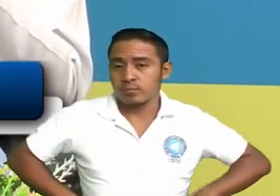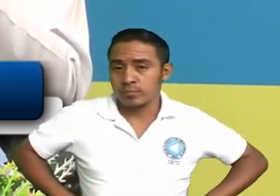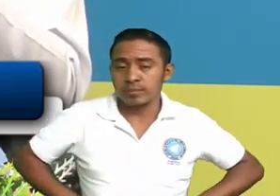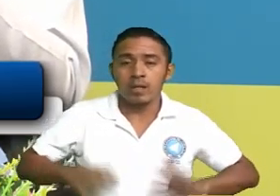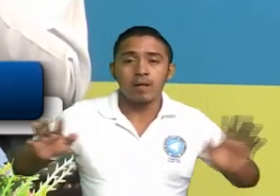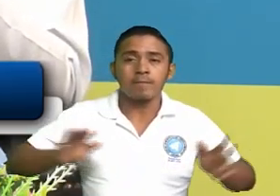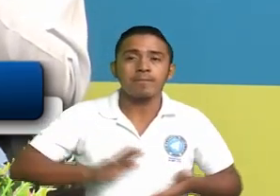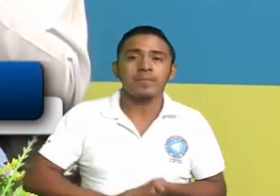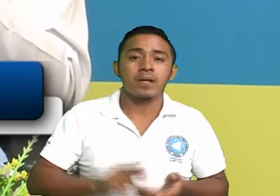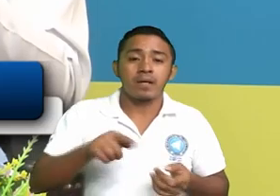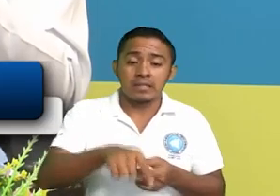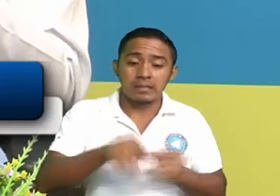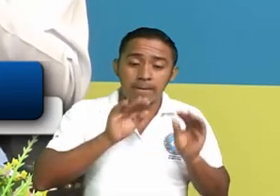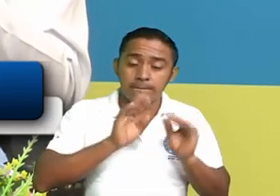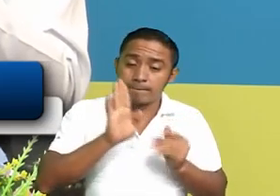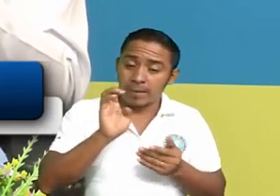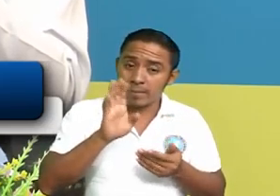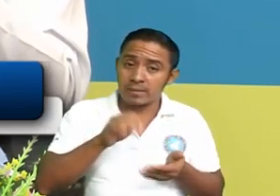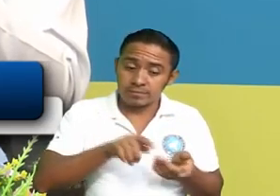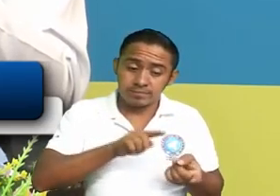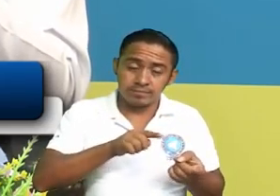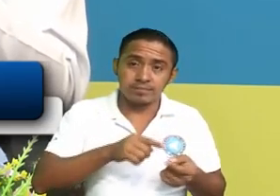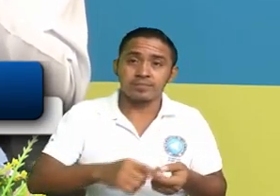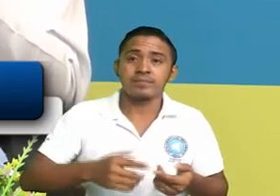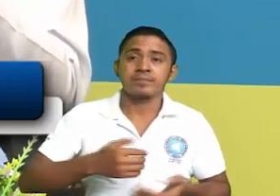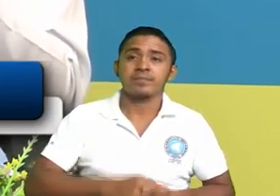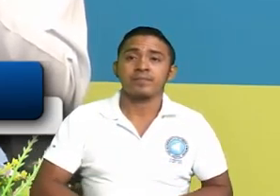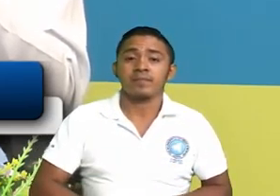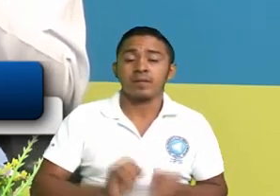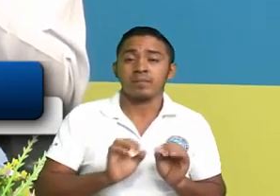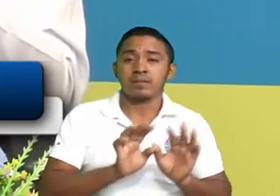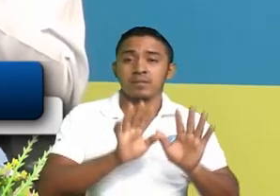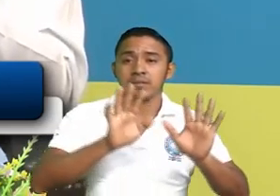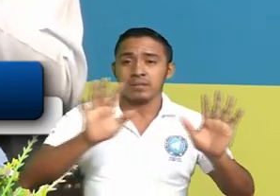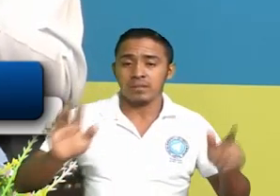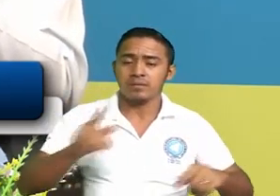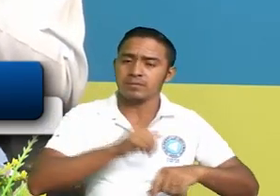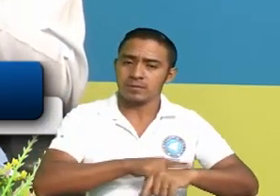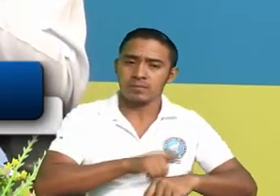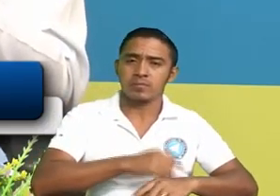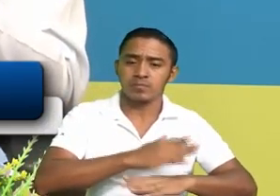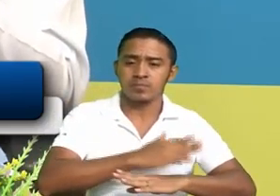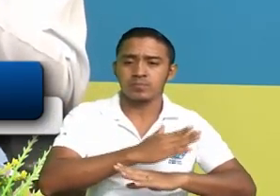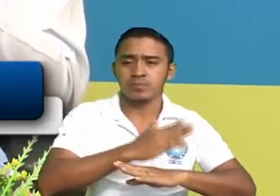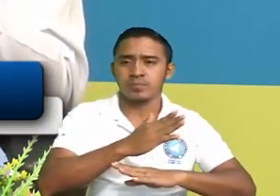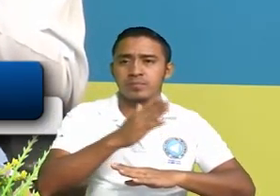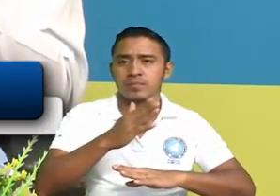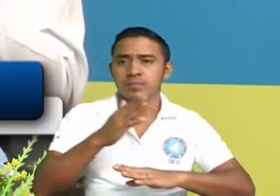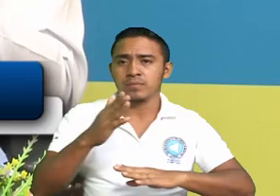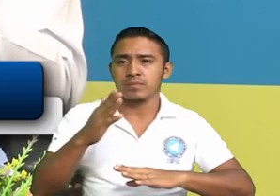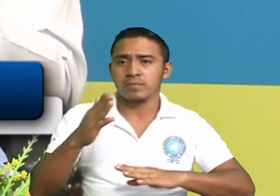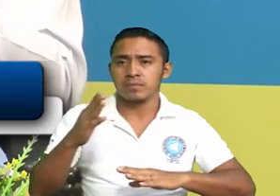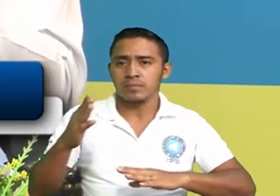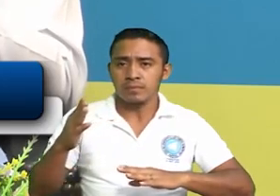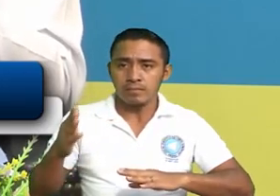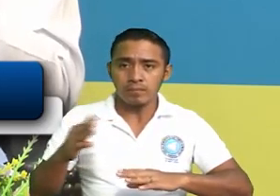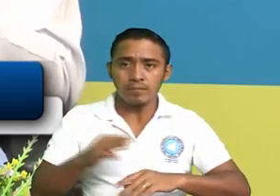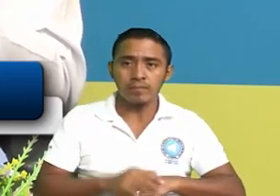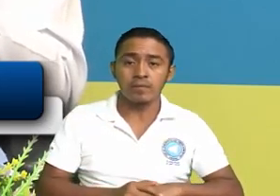15 a 16 horas al día y el restante hora va a estar despertándose según la necesidad, es decir,